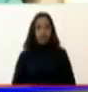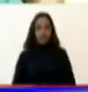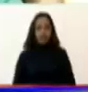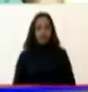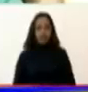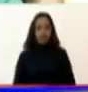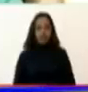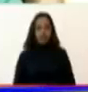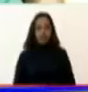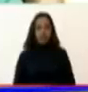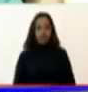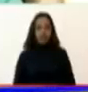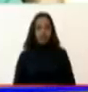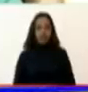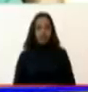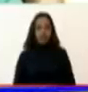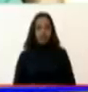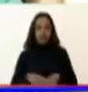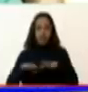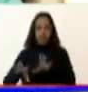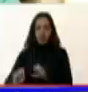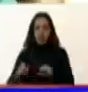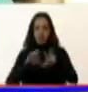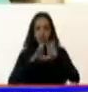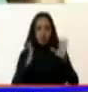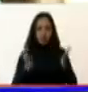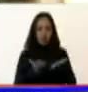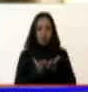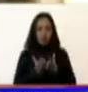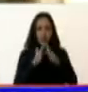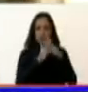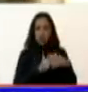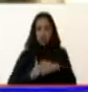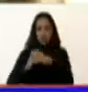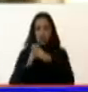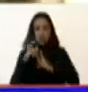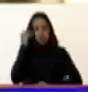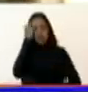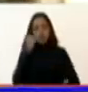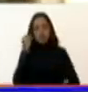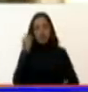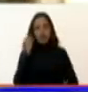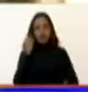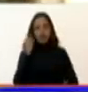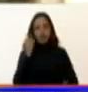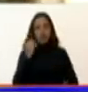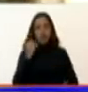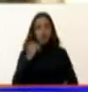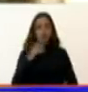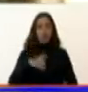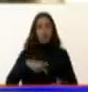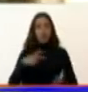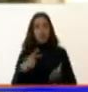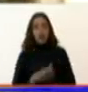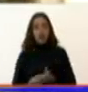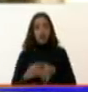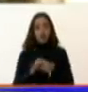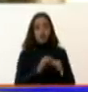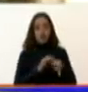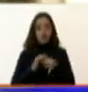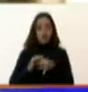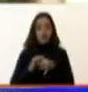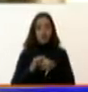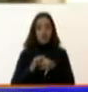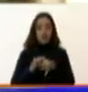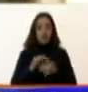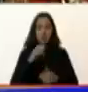Cuando el capitalismo mundial, el imperialismo, creyó que con la caída de la Unión Soviética, hace 30 años que había llegado